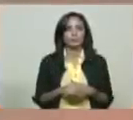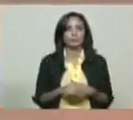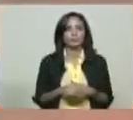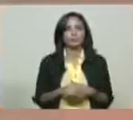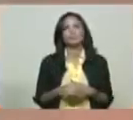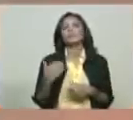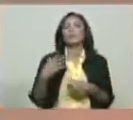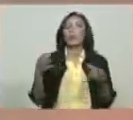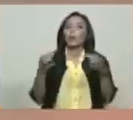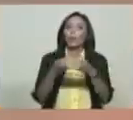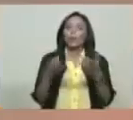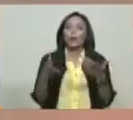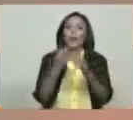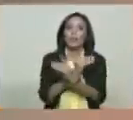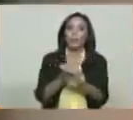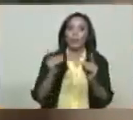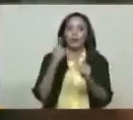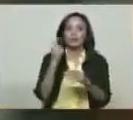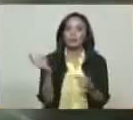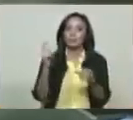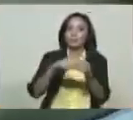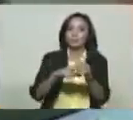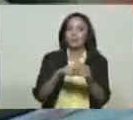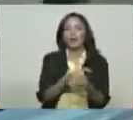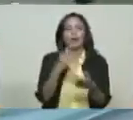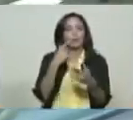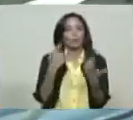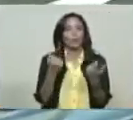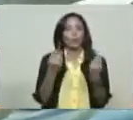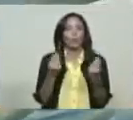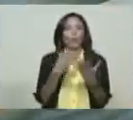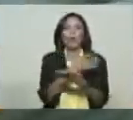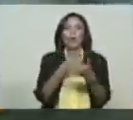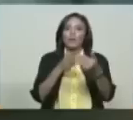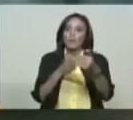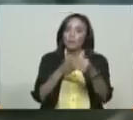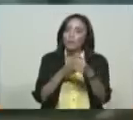Practicante de la democracia interna en el partido. Extraordinario.